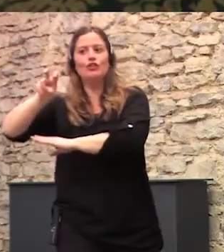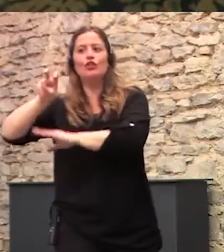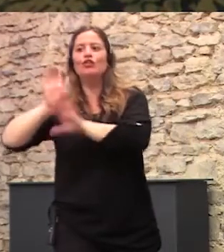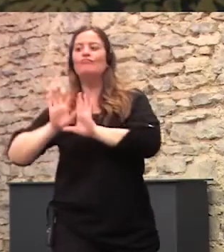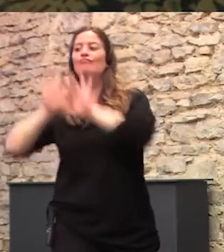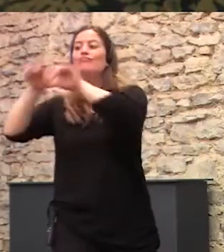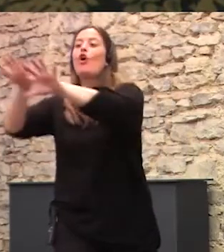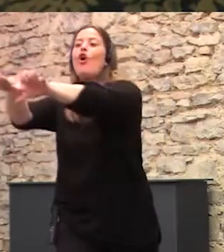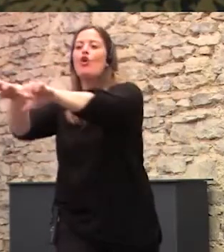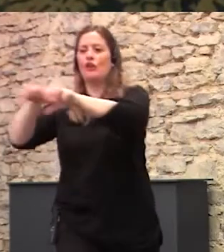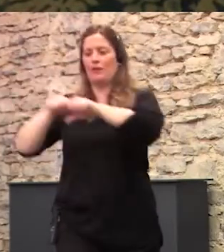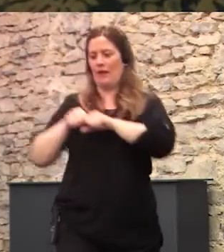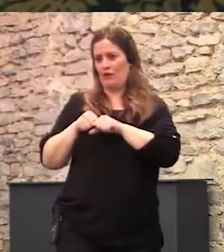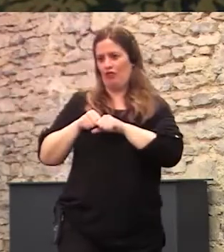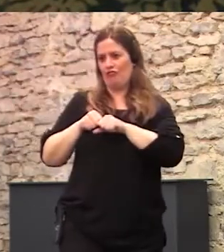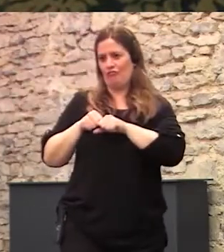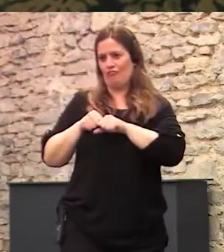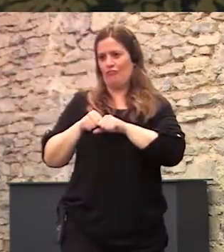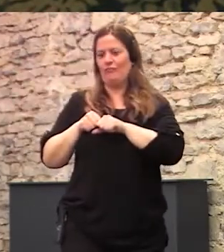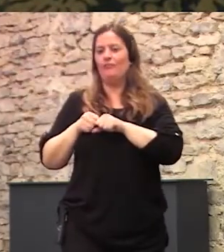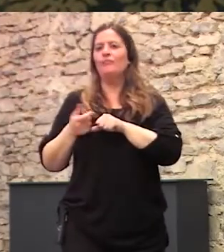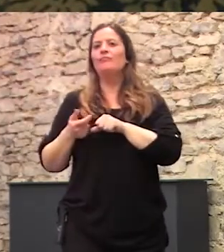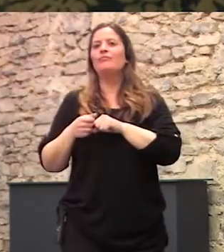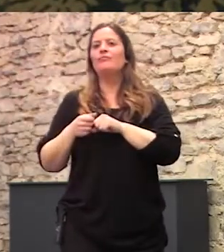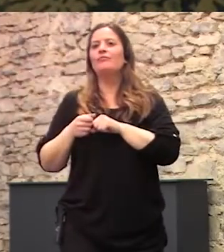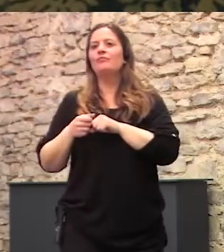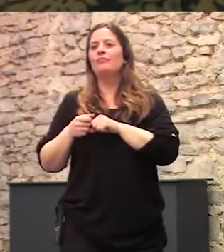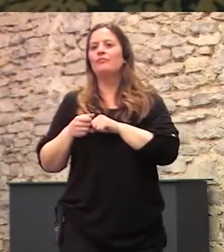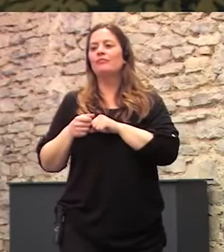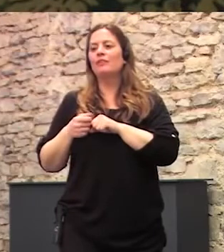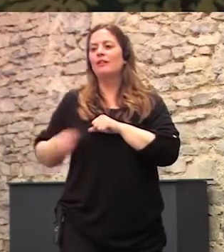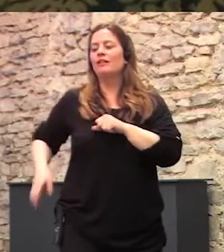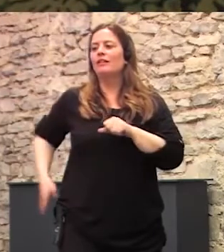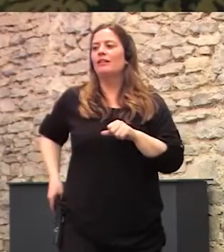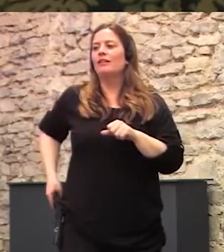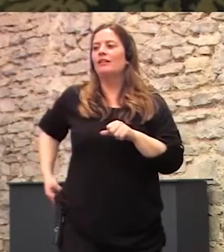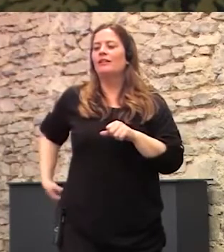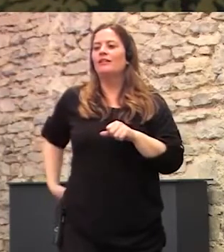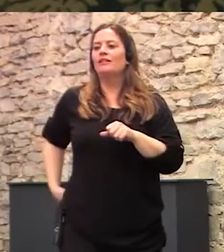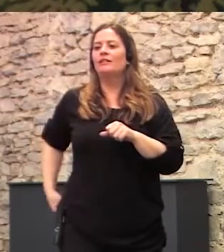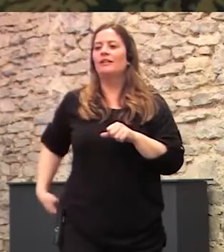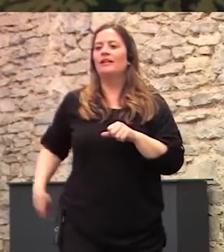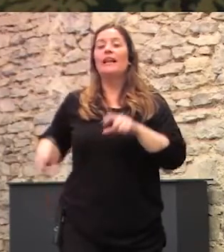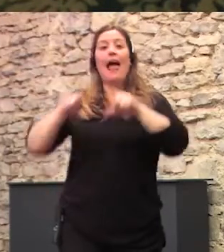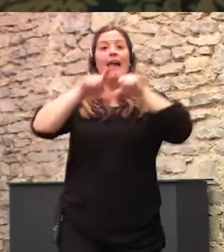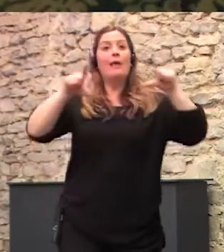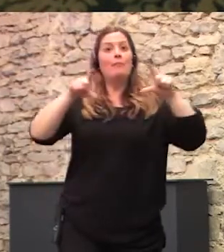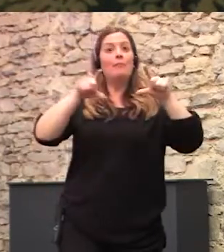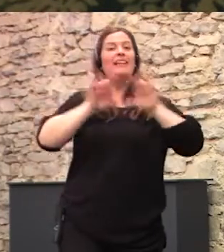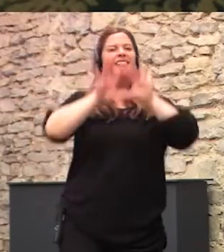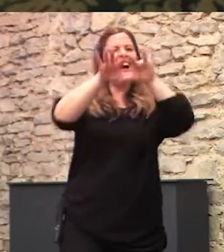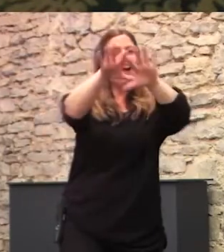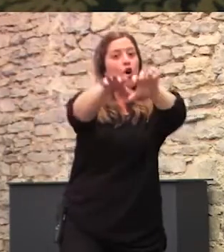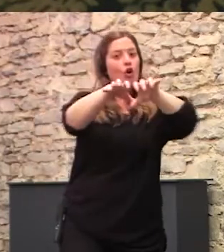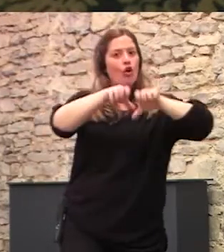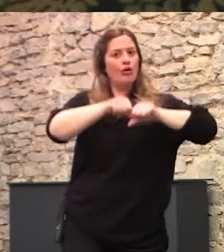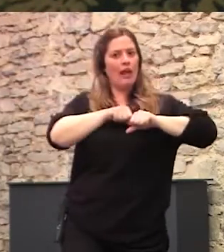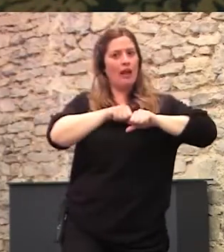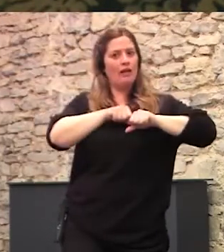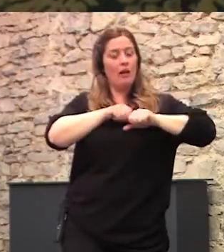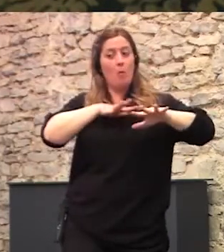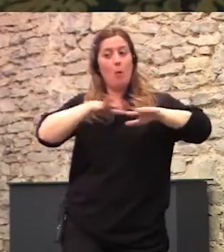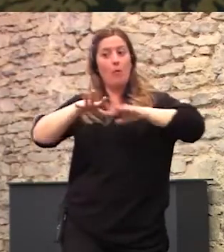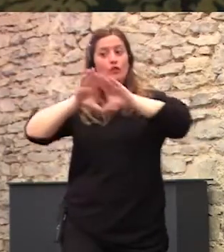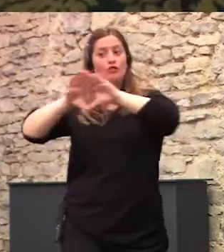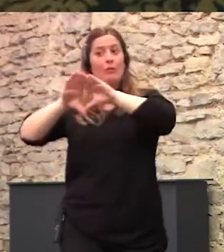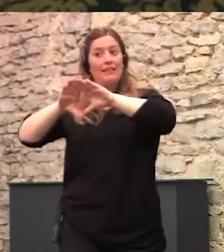Es decir, que se ha vendido, vamos a decir, la empresa colonial ha vendido a los movimientos feministas en Occidente de